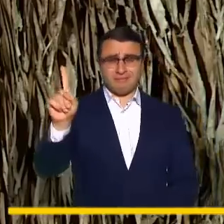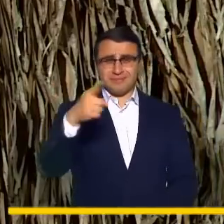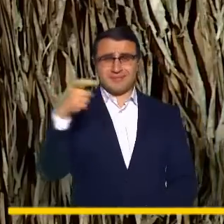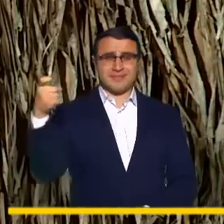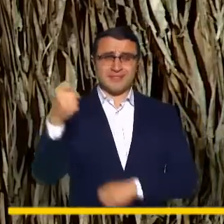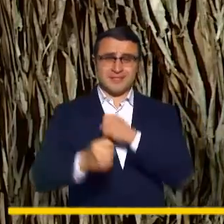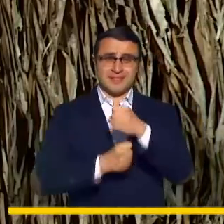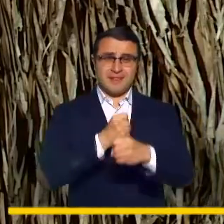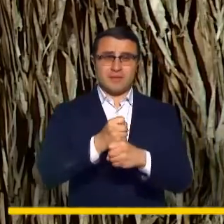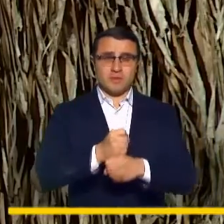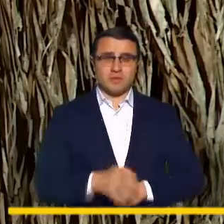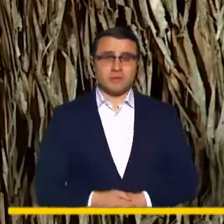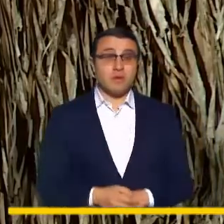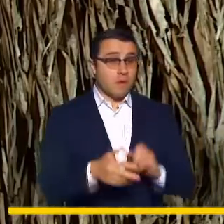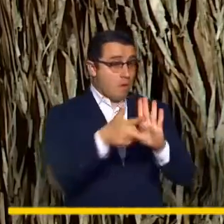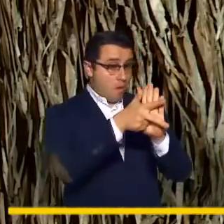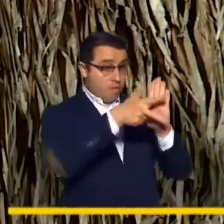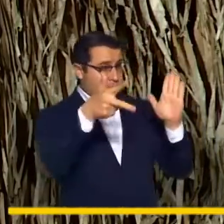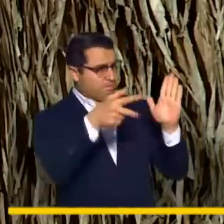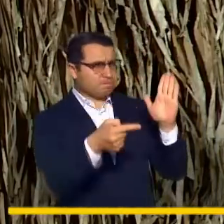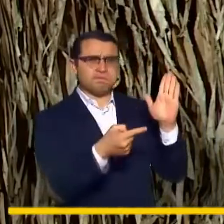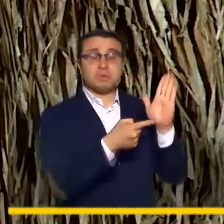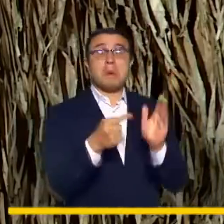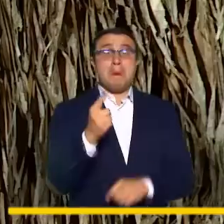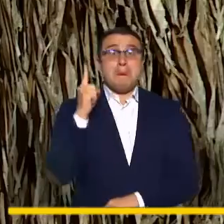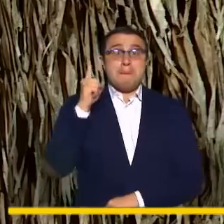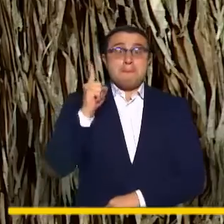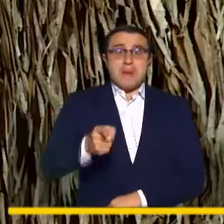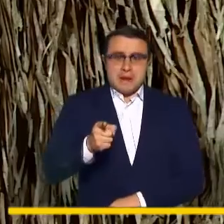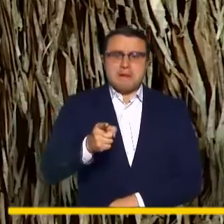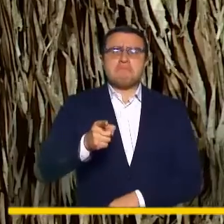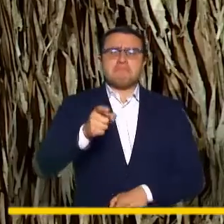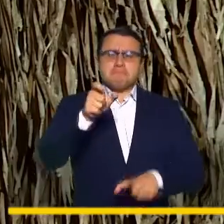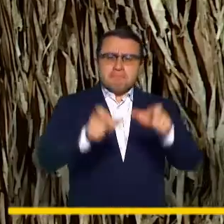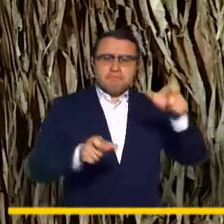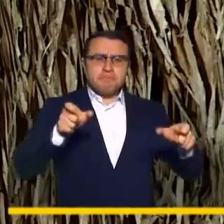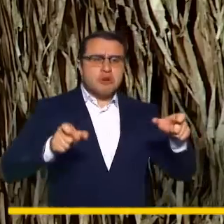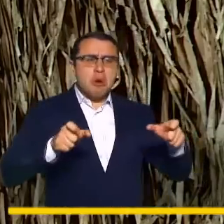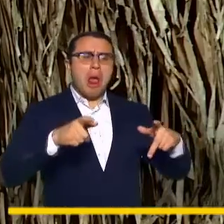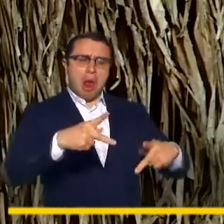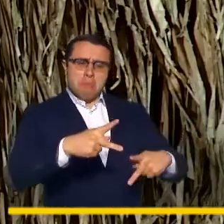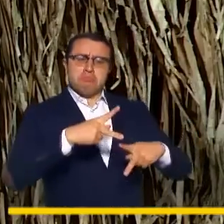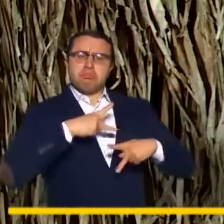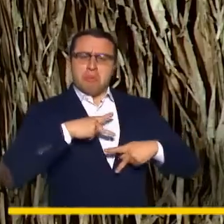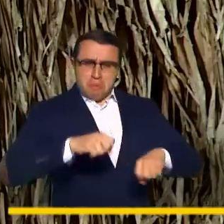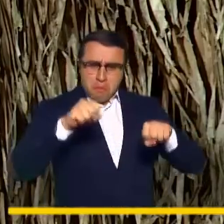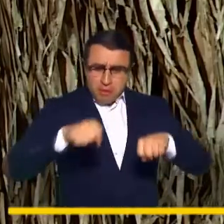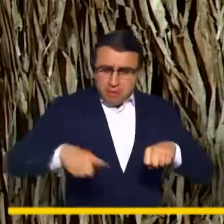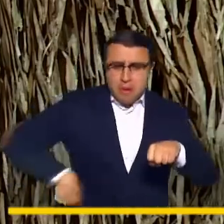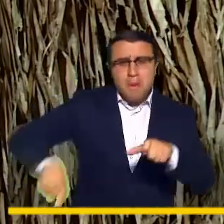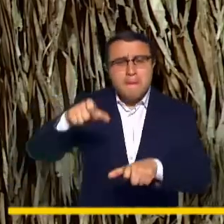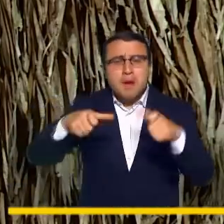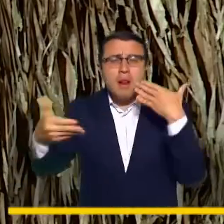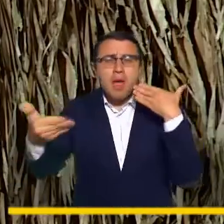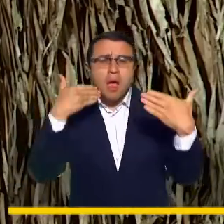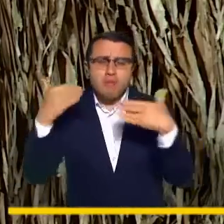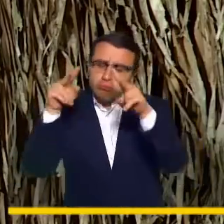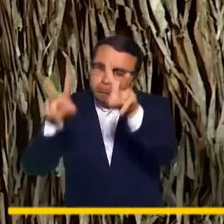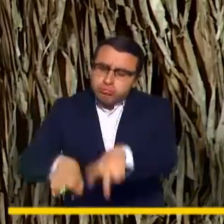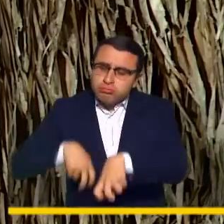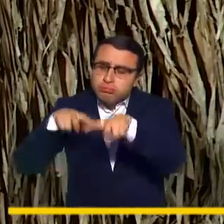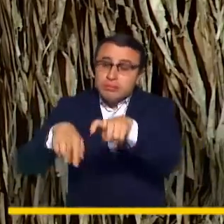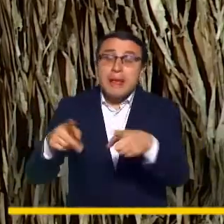Nacional ordena el acceso a la propiedad de los trabajadores agrarios y acaba de